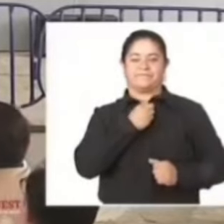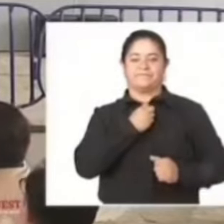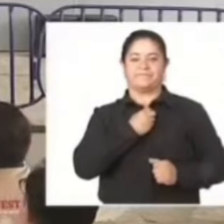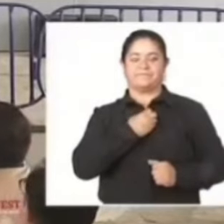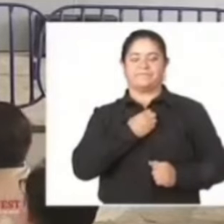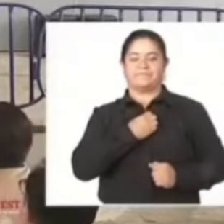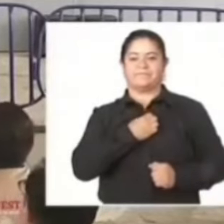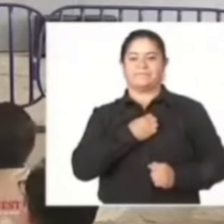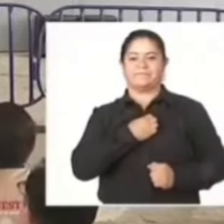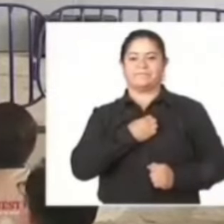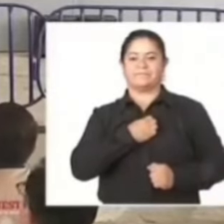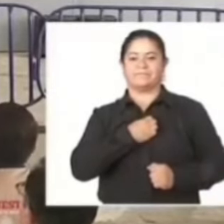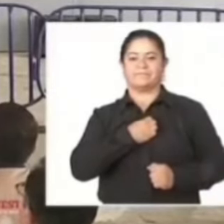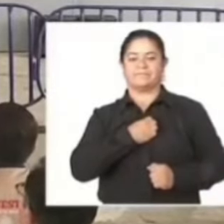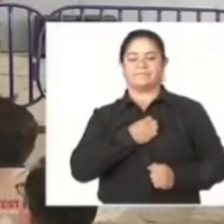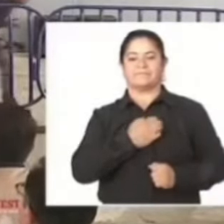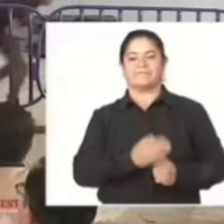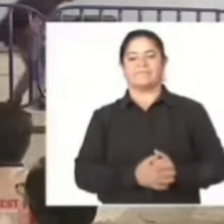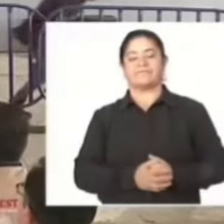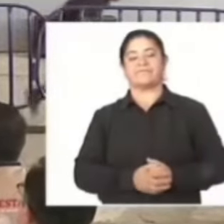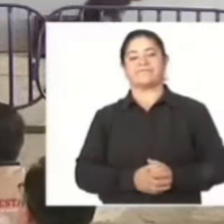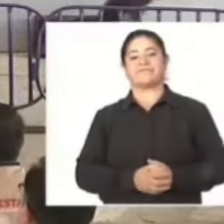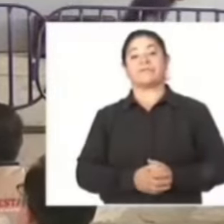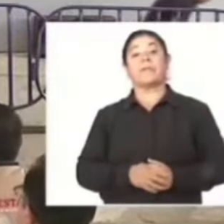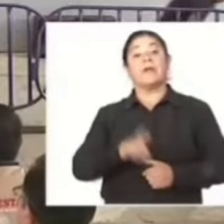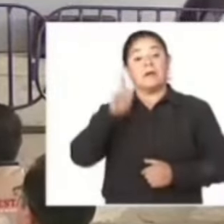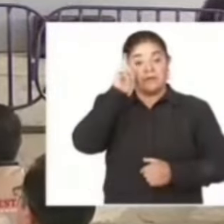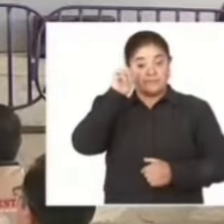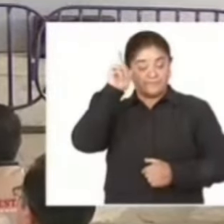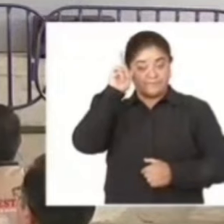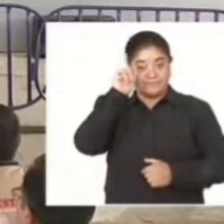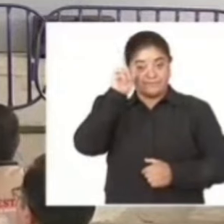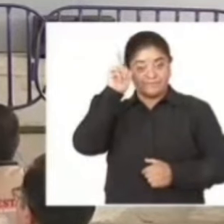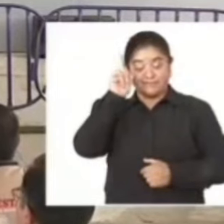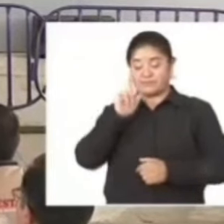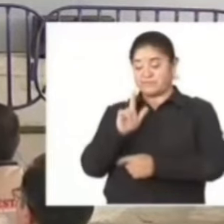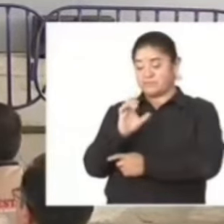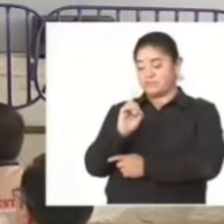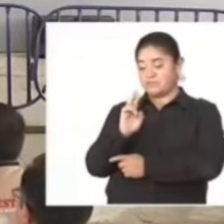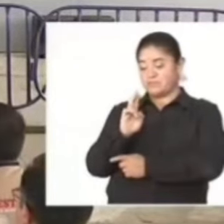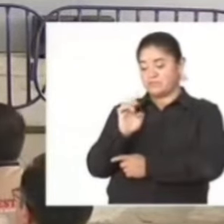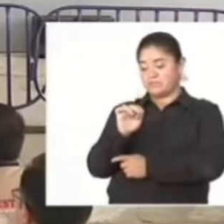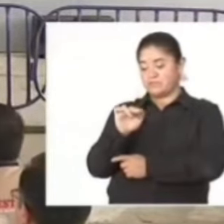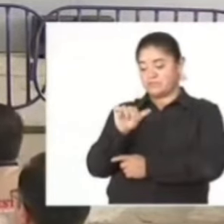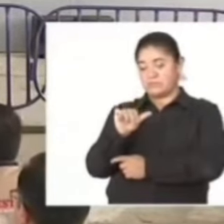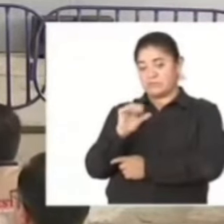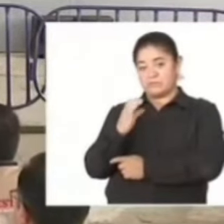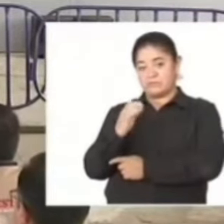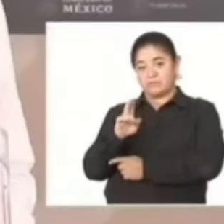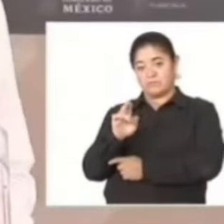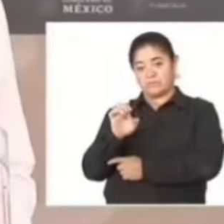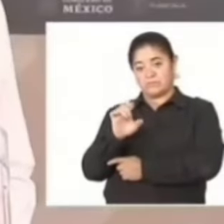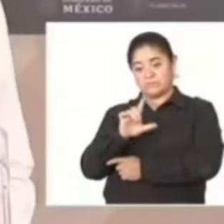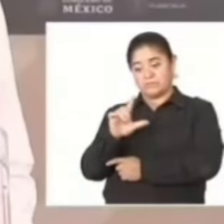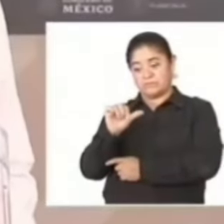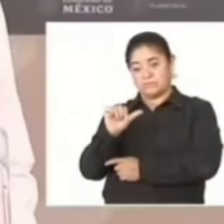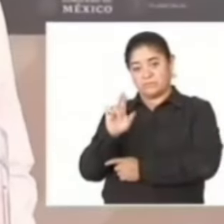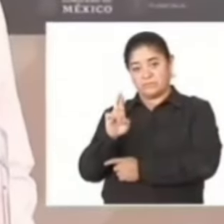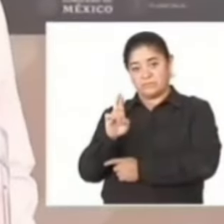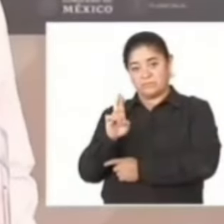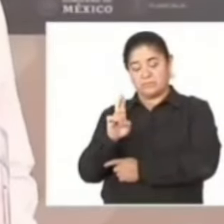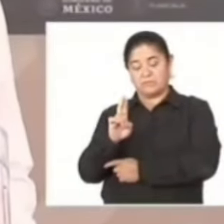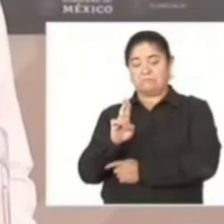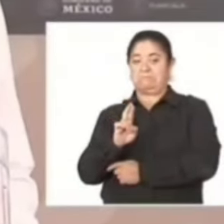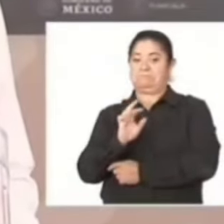Lorena Cuellar, de primera, y muchos buenos